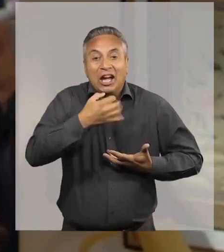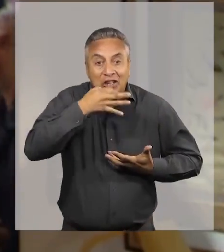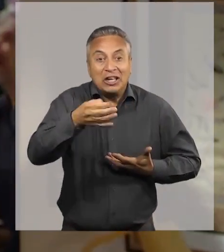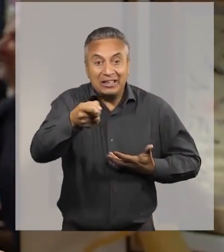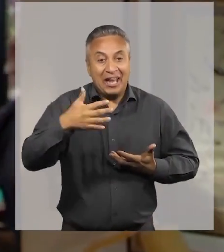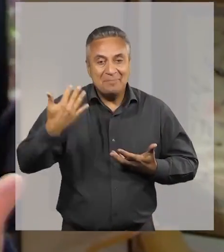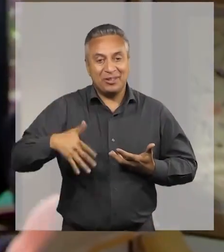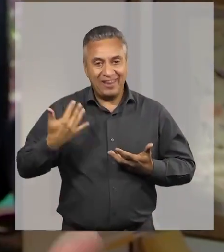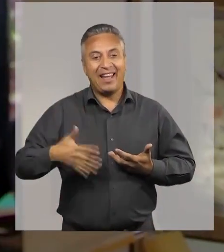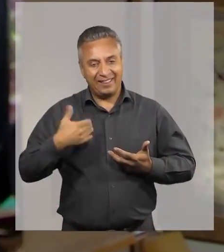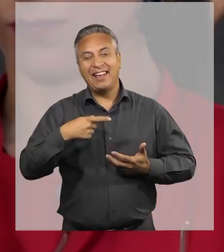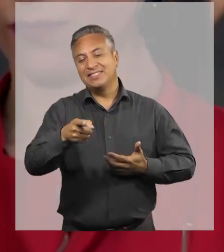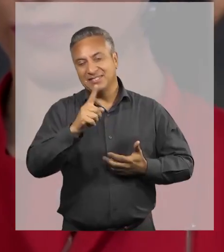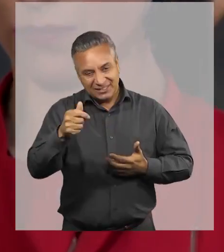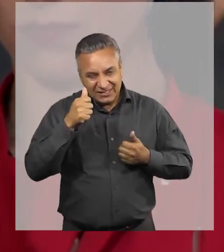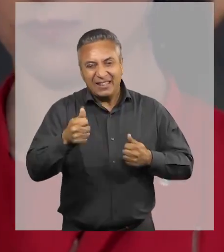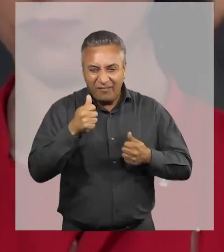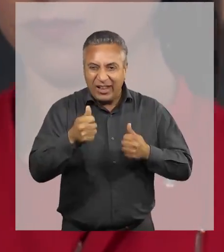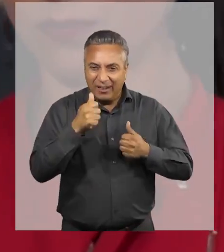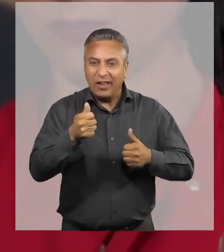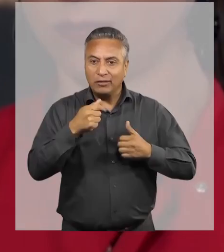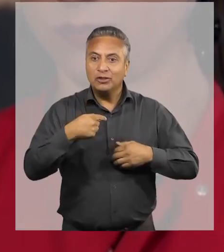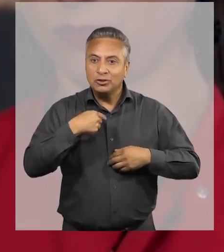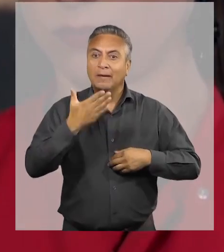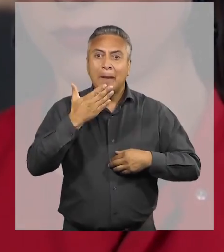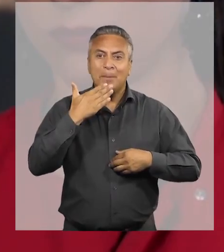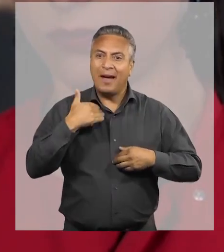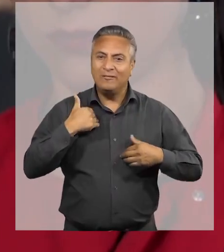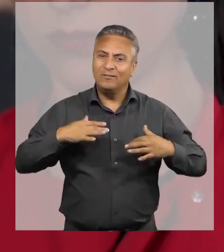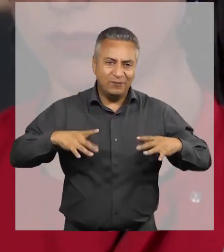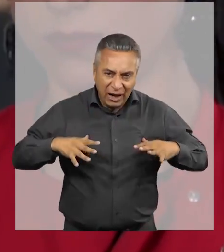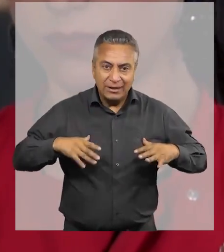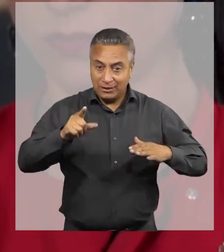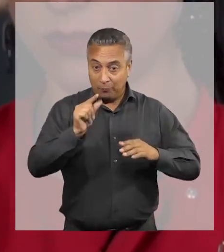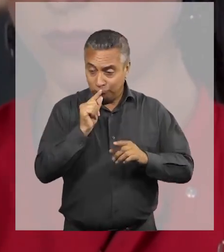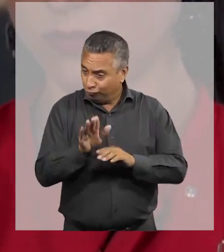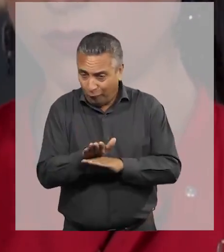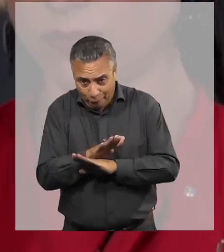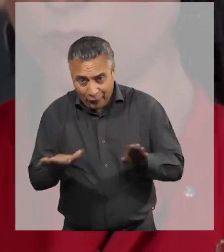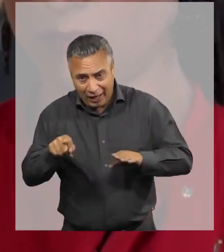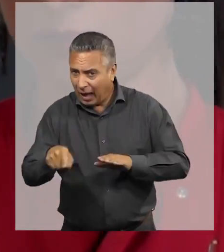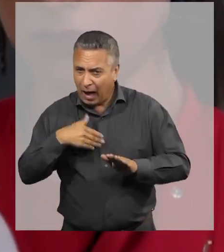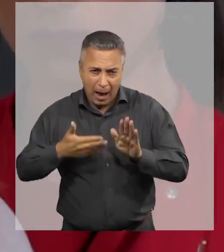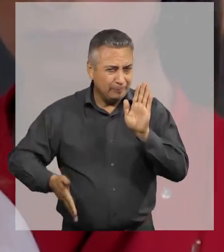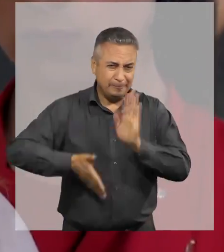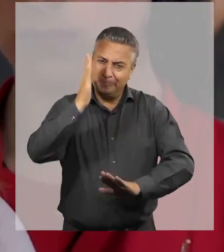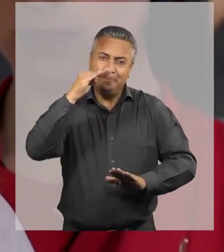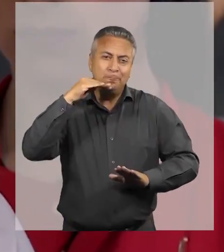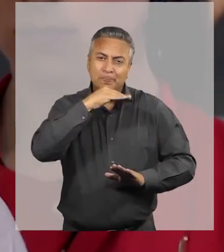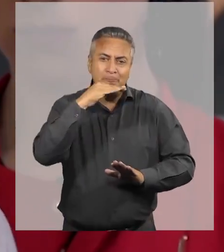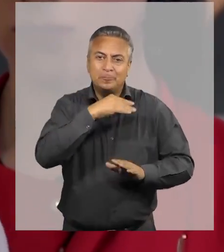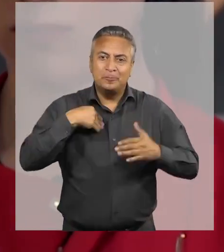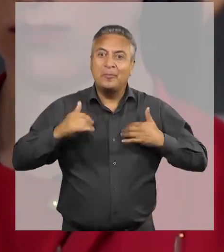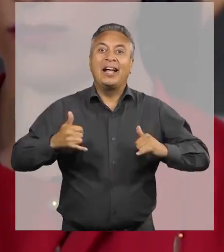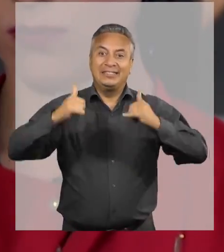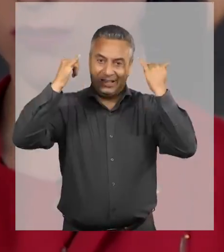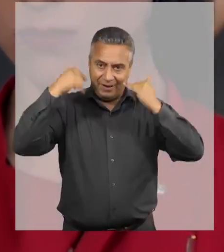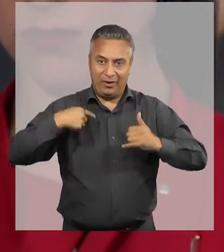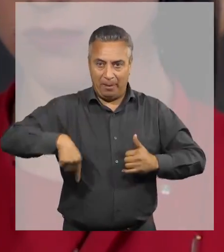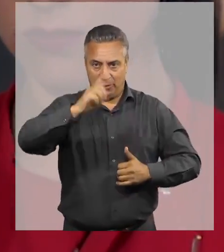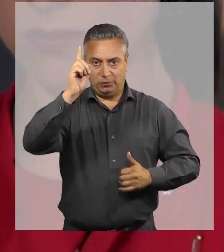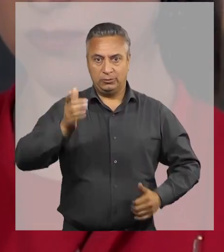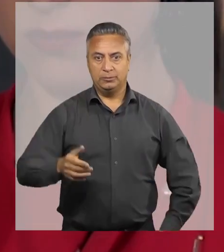quería contarte porque es importante. No, sí, está bien, corazón. Yo también estoy feliz. Termino acá y me voy volando para la casa